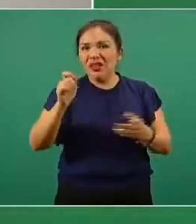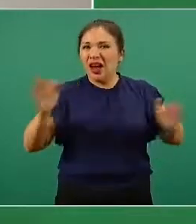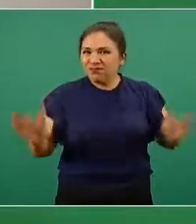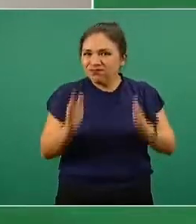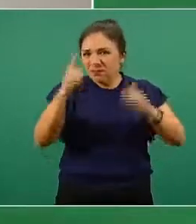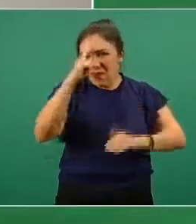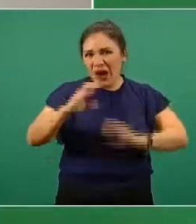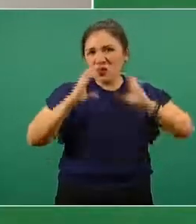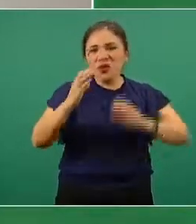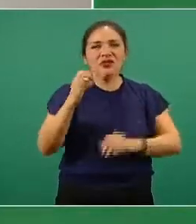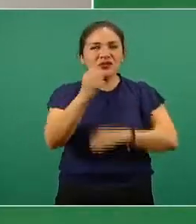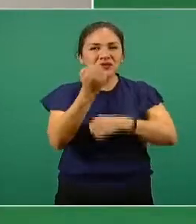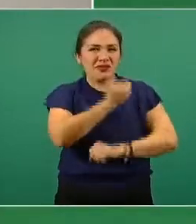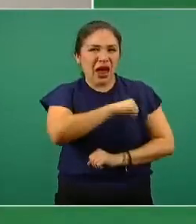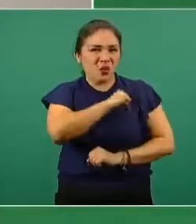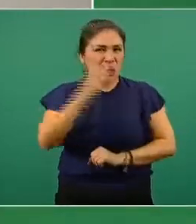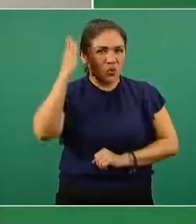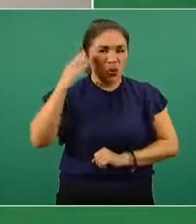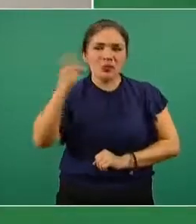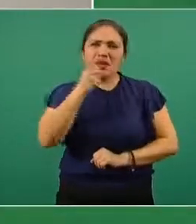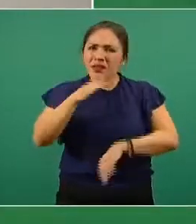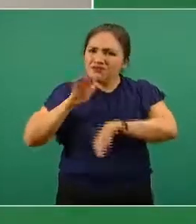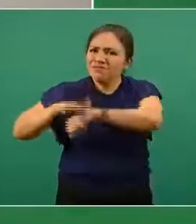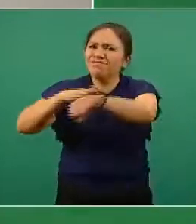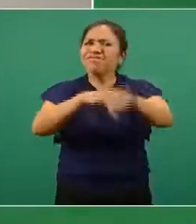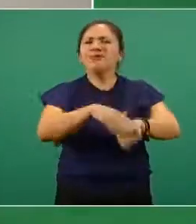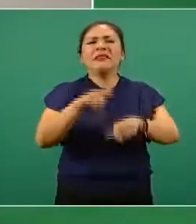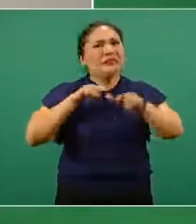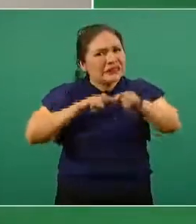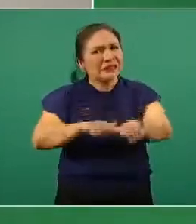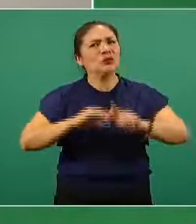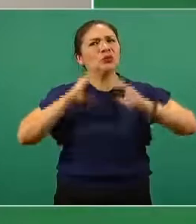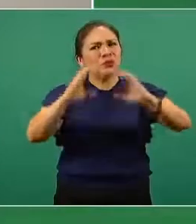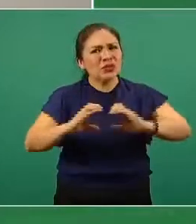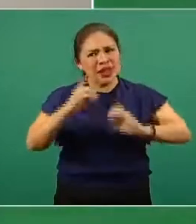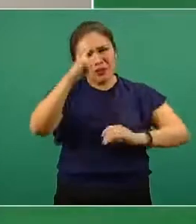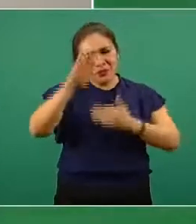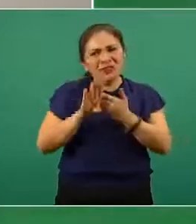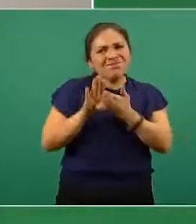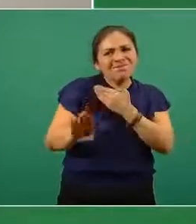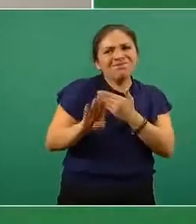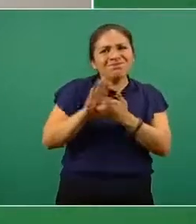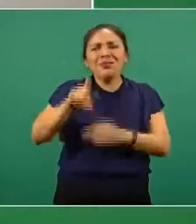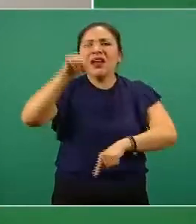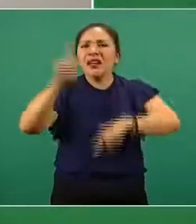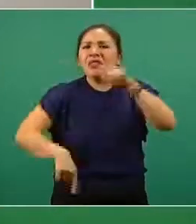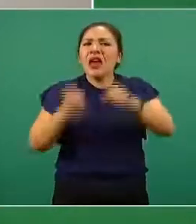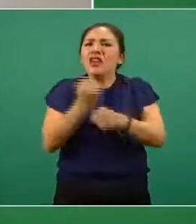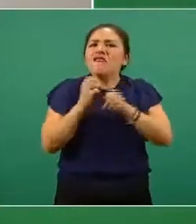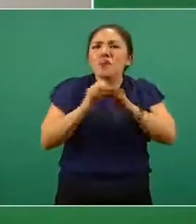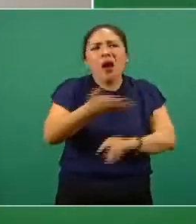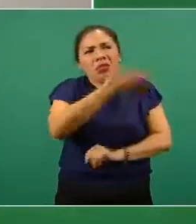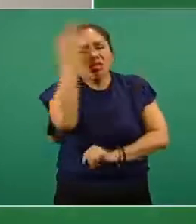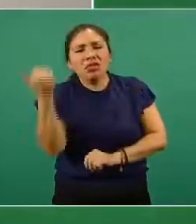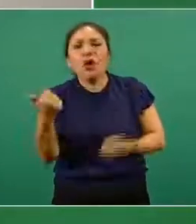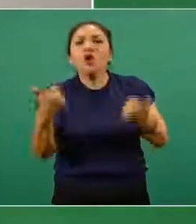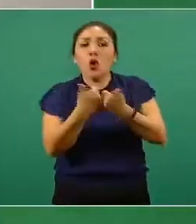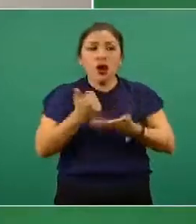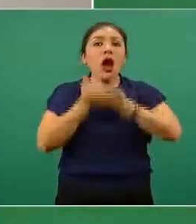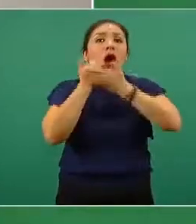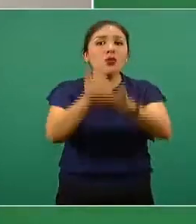de la salud de Colima, que nos llama a no bajar la guardia, a combatir la desinformación con la